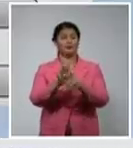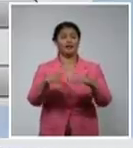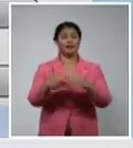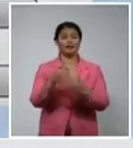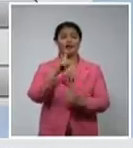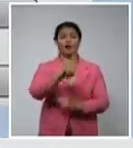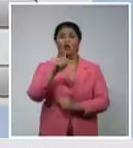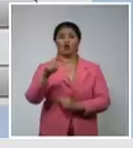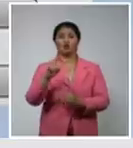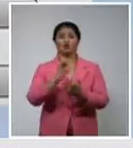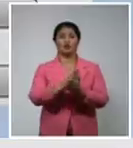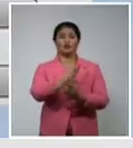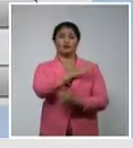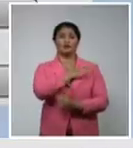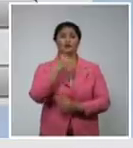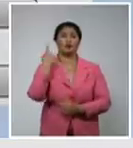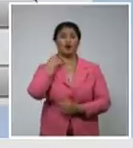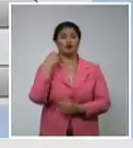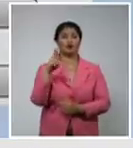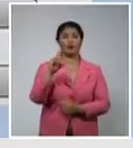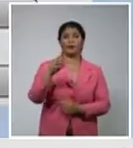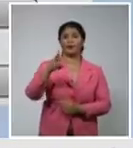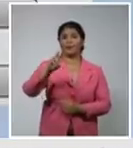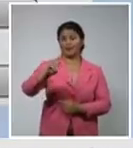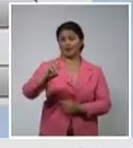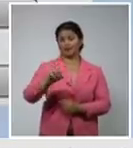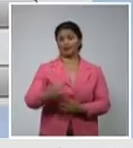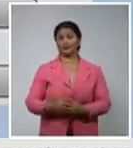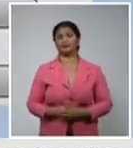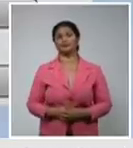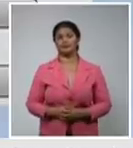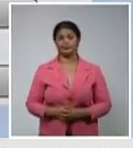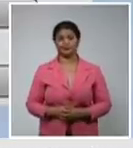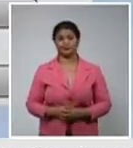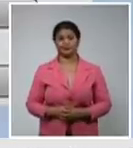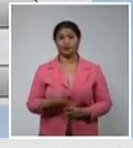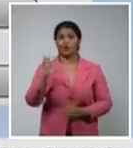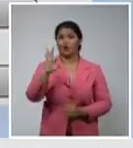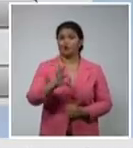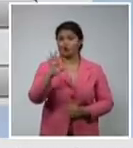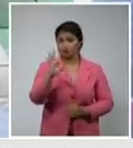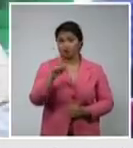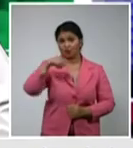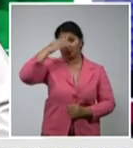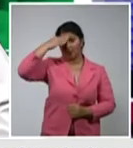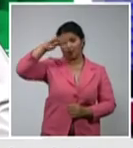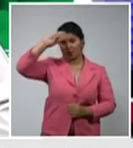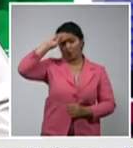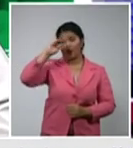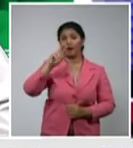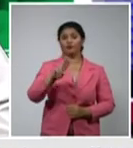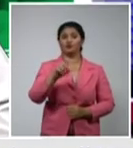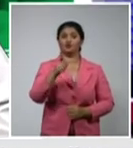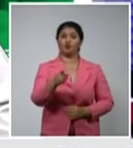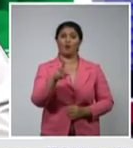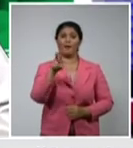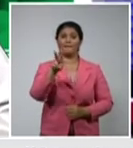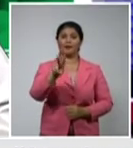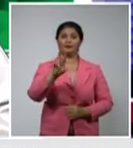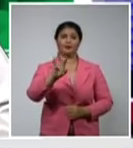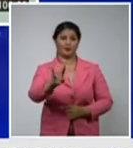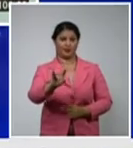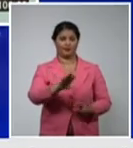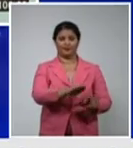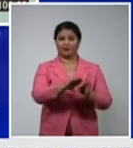2020. Esto da una positividad de 2,29%. Como se puede apreciar en